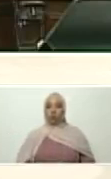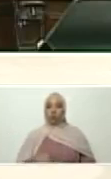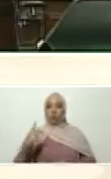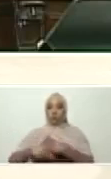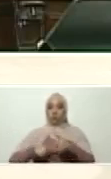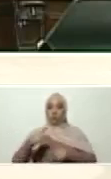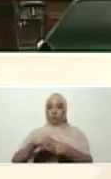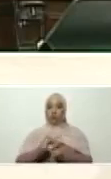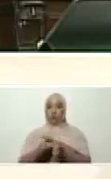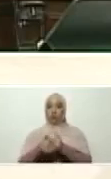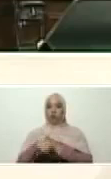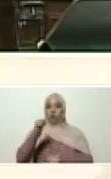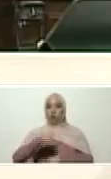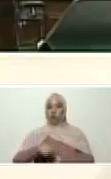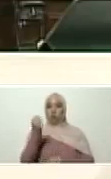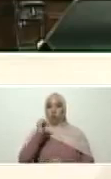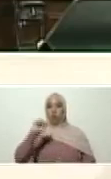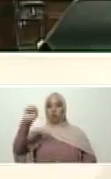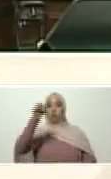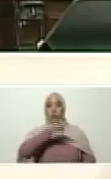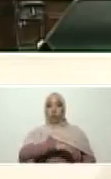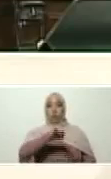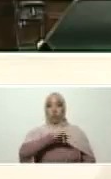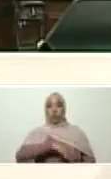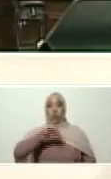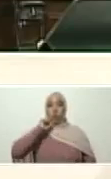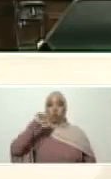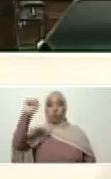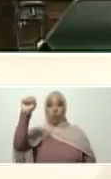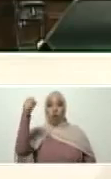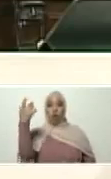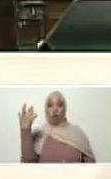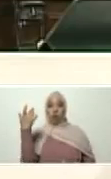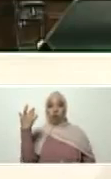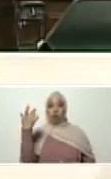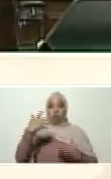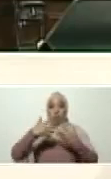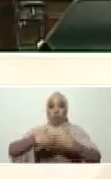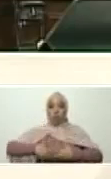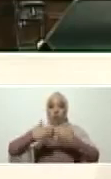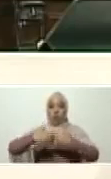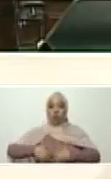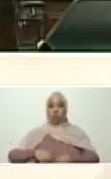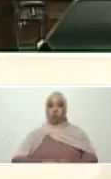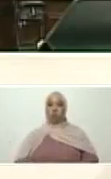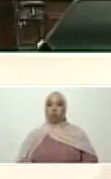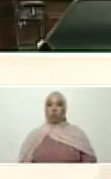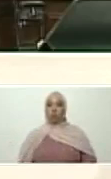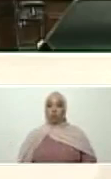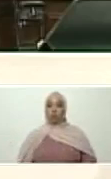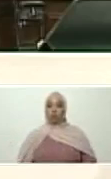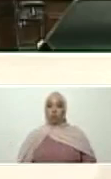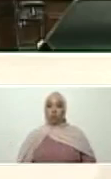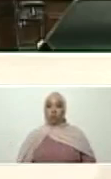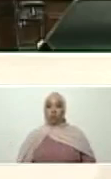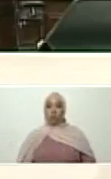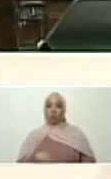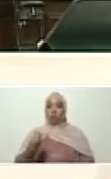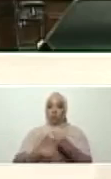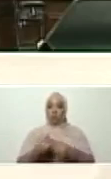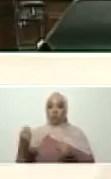proceso de transformación hacia el socialismo industrial, el socialismo obrero. Entonces estamos echando las bases de una base